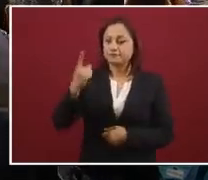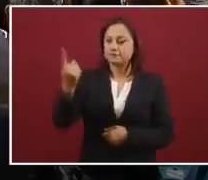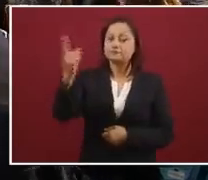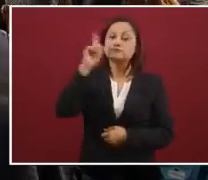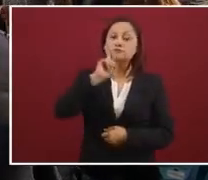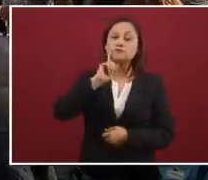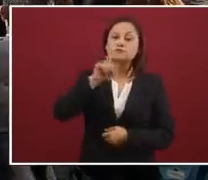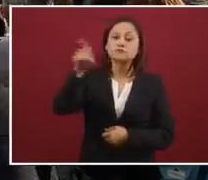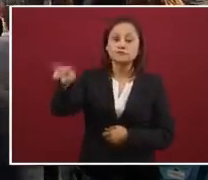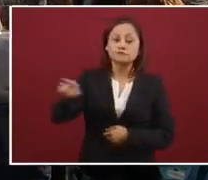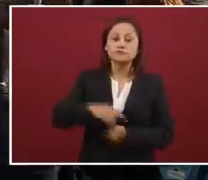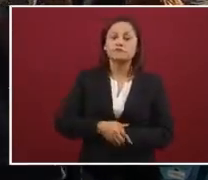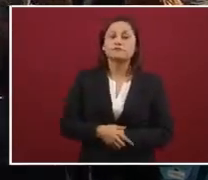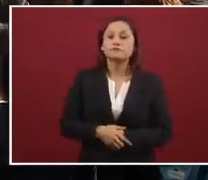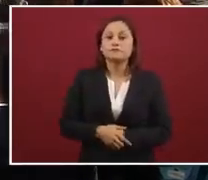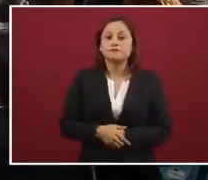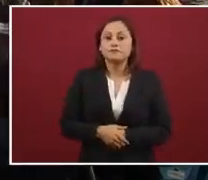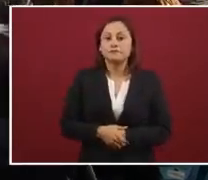compañera.